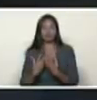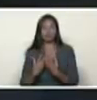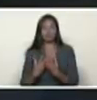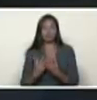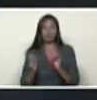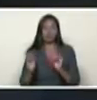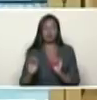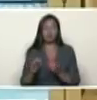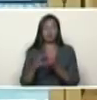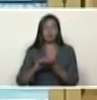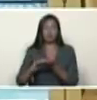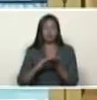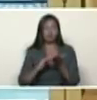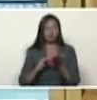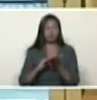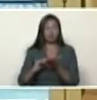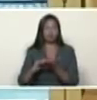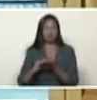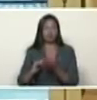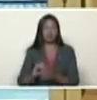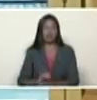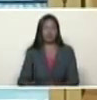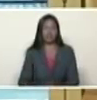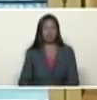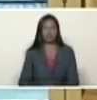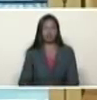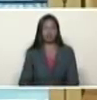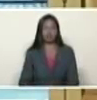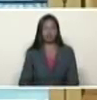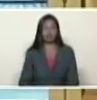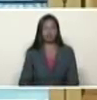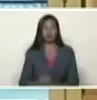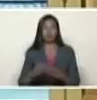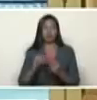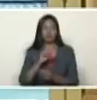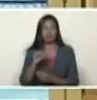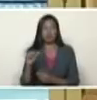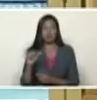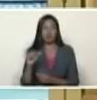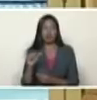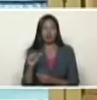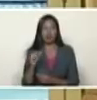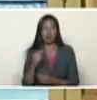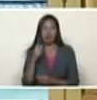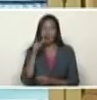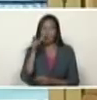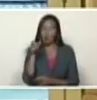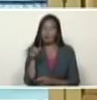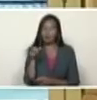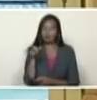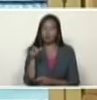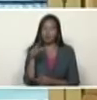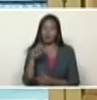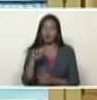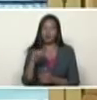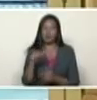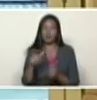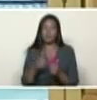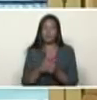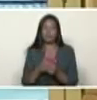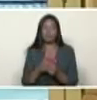que mejorar. Yo veo, Aristóbulo, tú haces una reunión semanal, por lo menos una de la vicepresidenta del